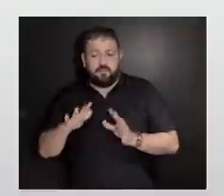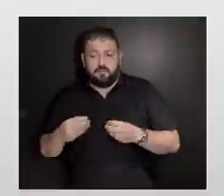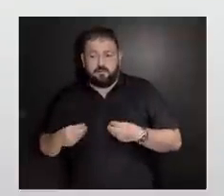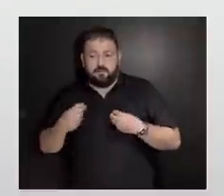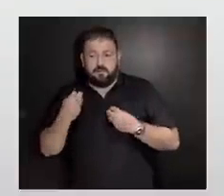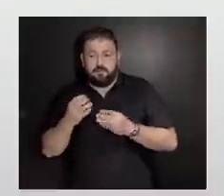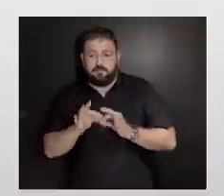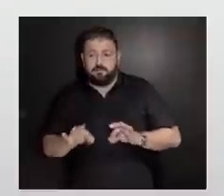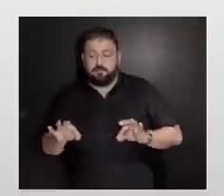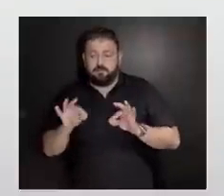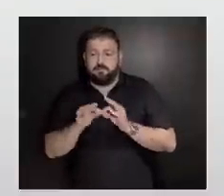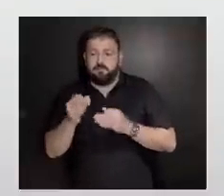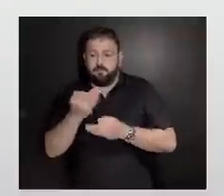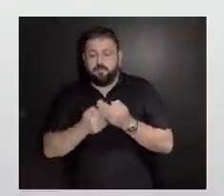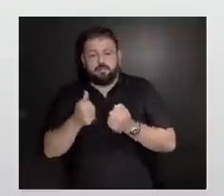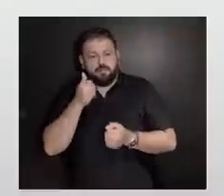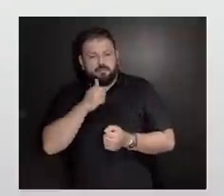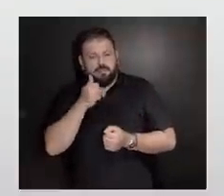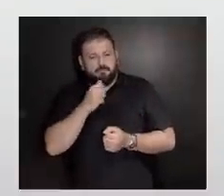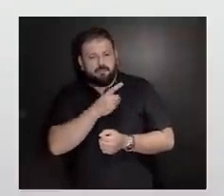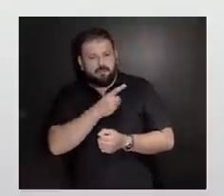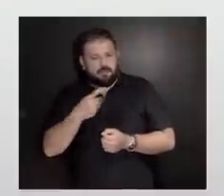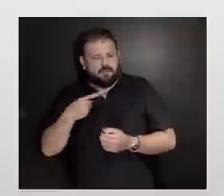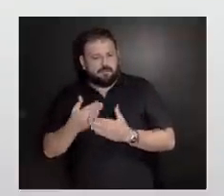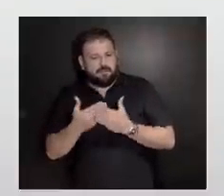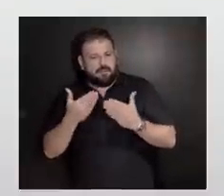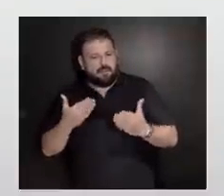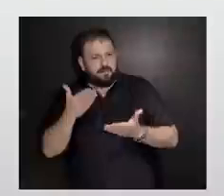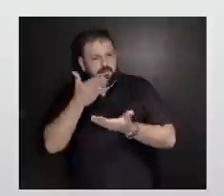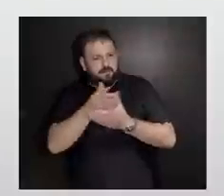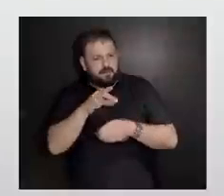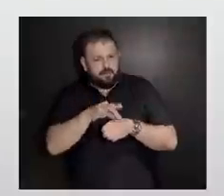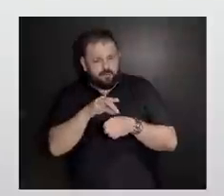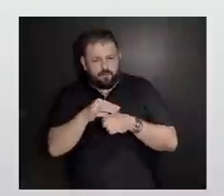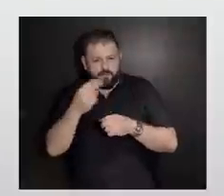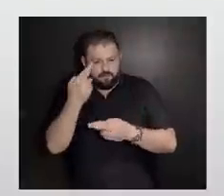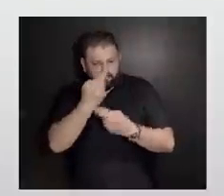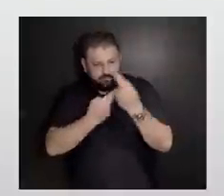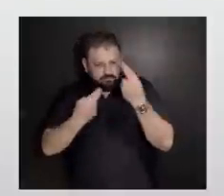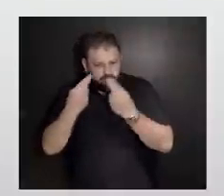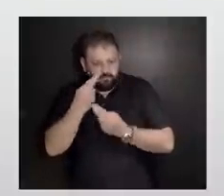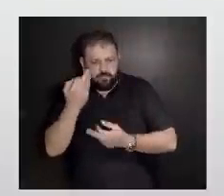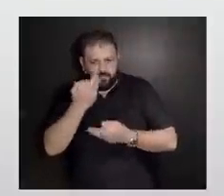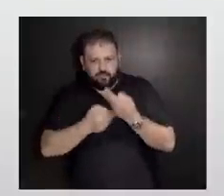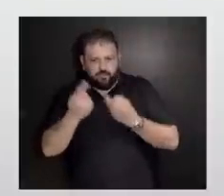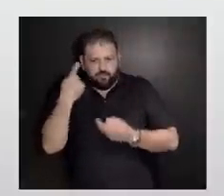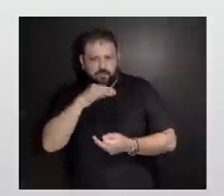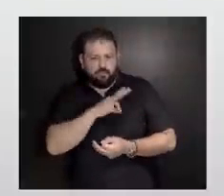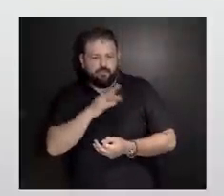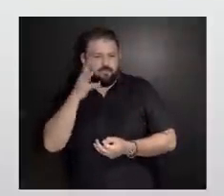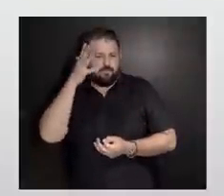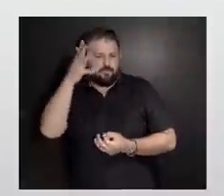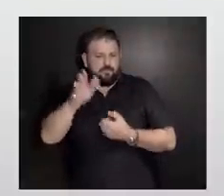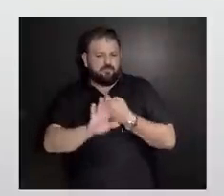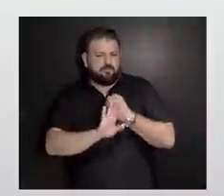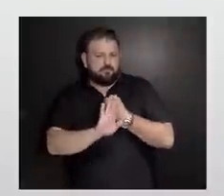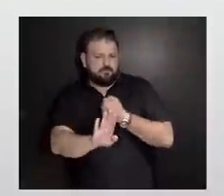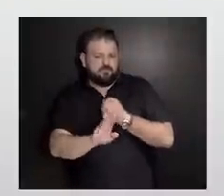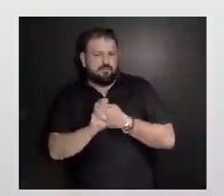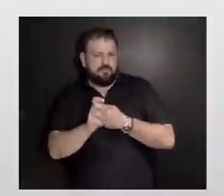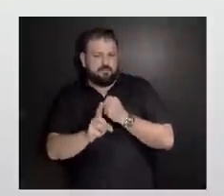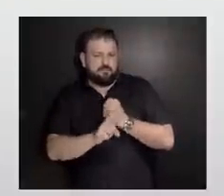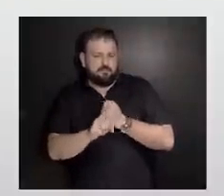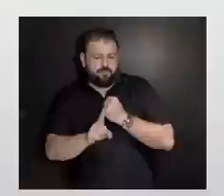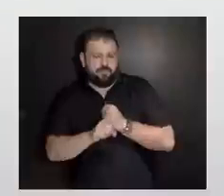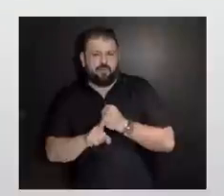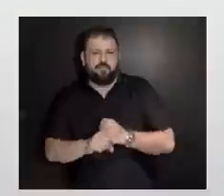importante que nos estemos monitoreando precisamente para que no vaya a haber entonces pues una consecuencia a